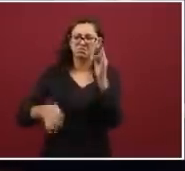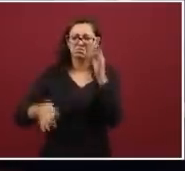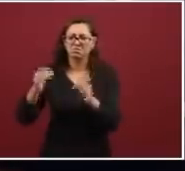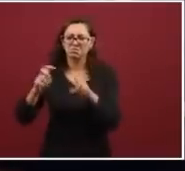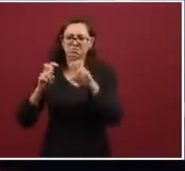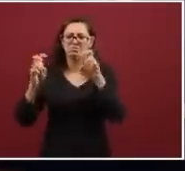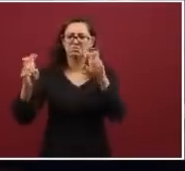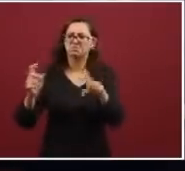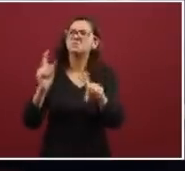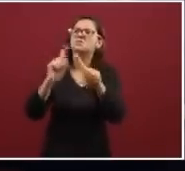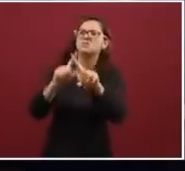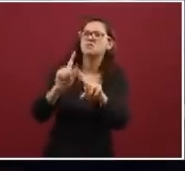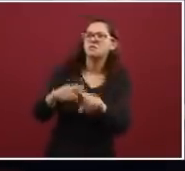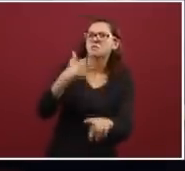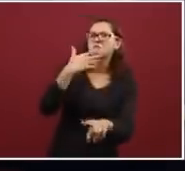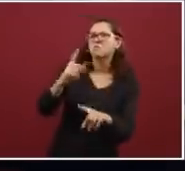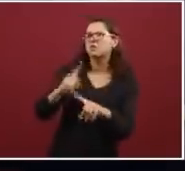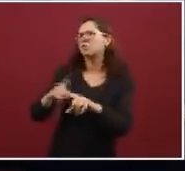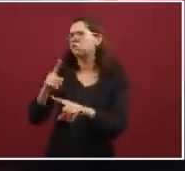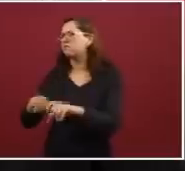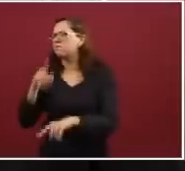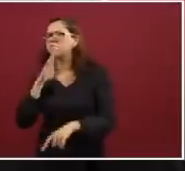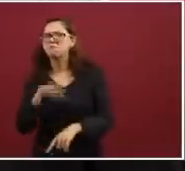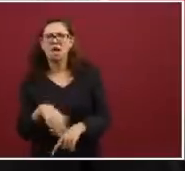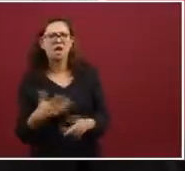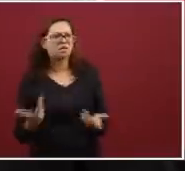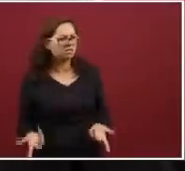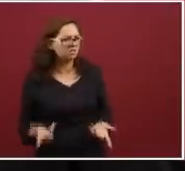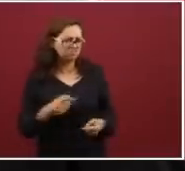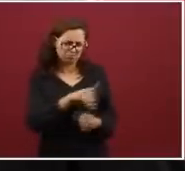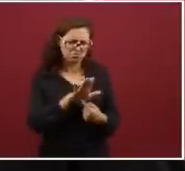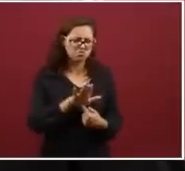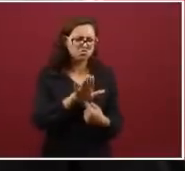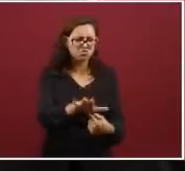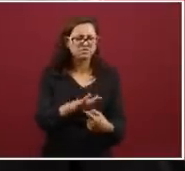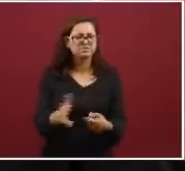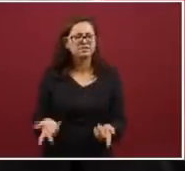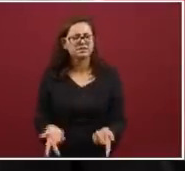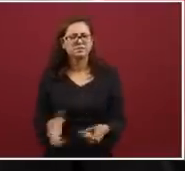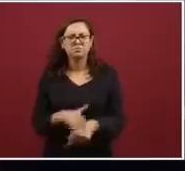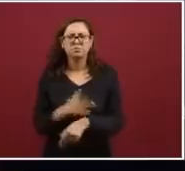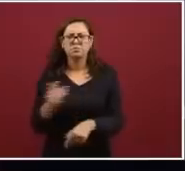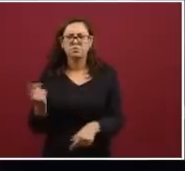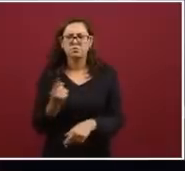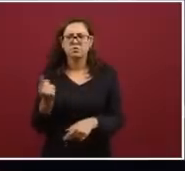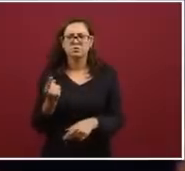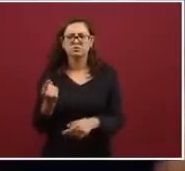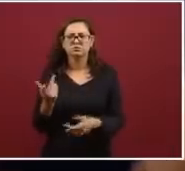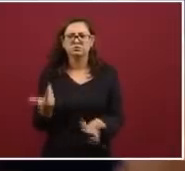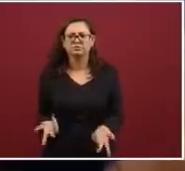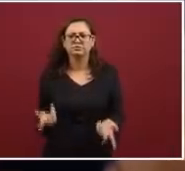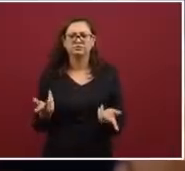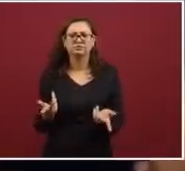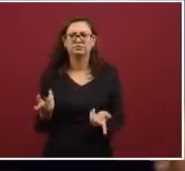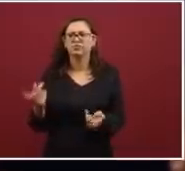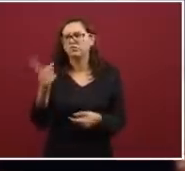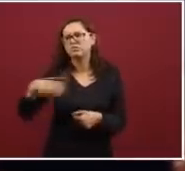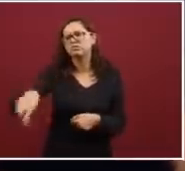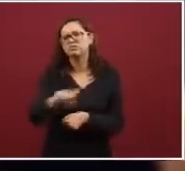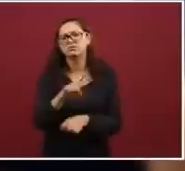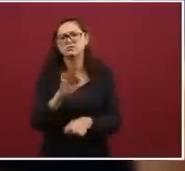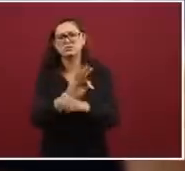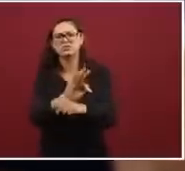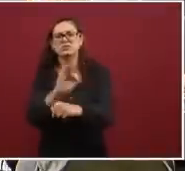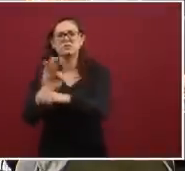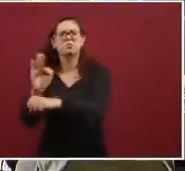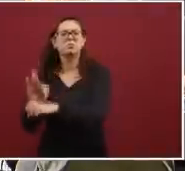es quién en los jueces y bueno, pues cayó muy mal en la ciudadanía estos amparos que se le